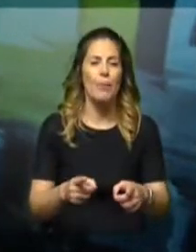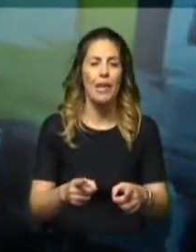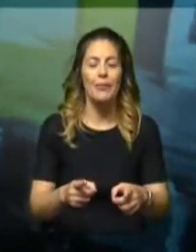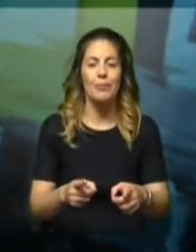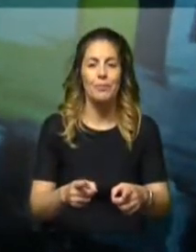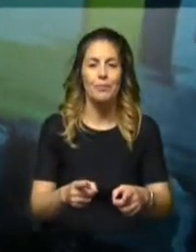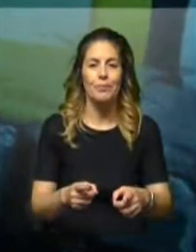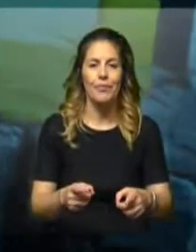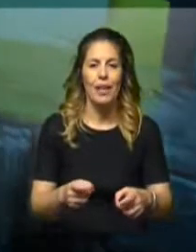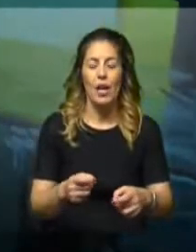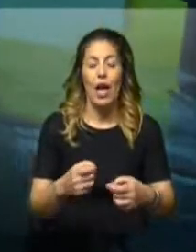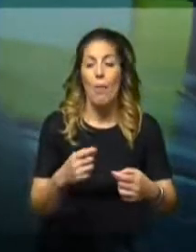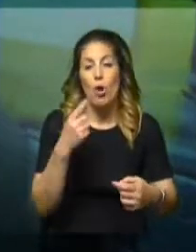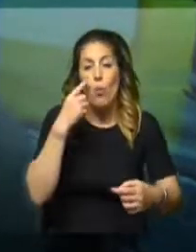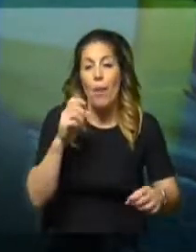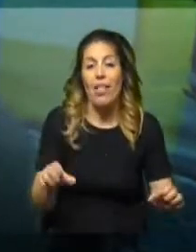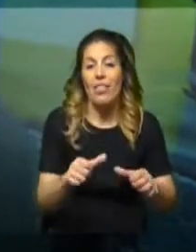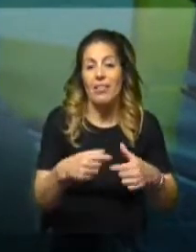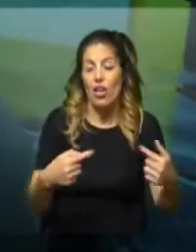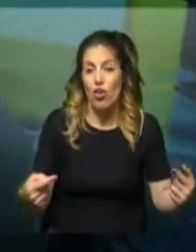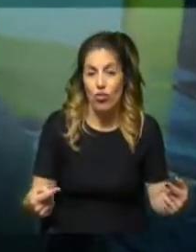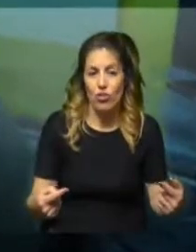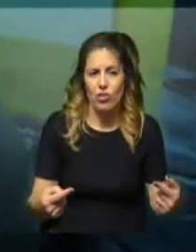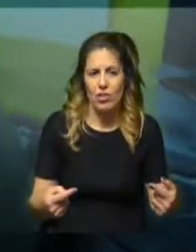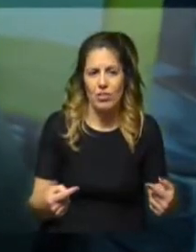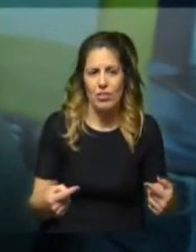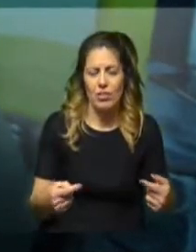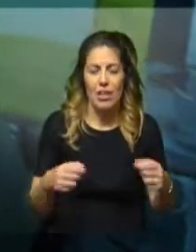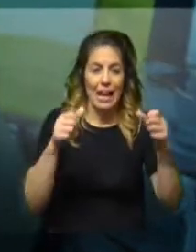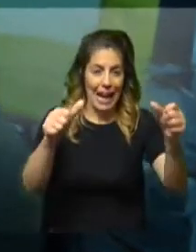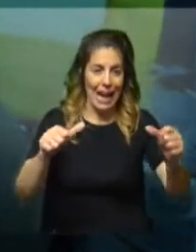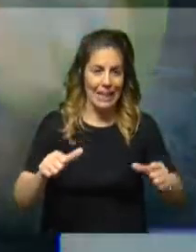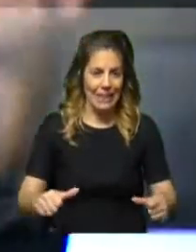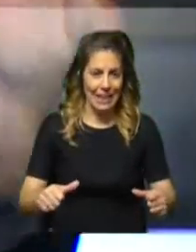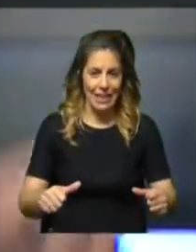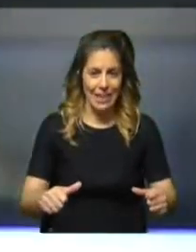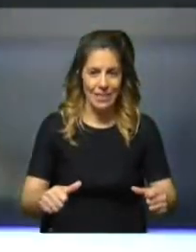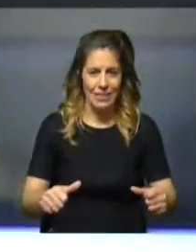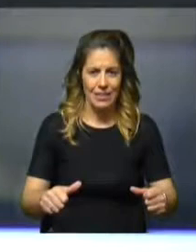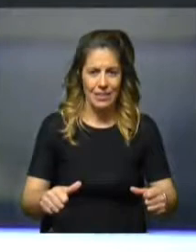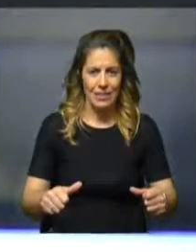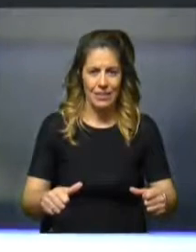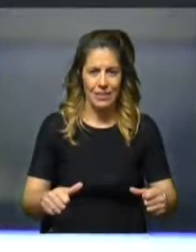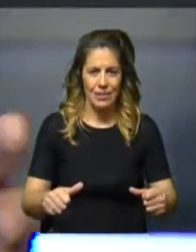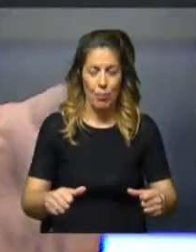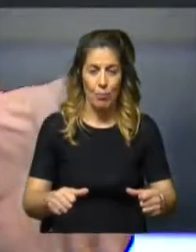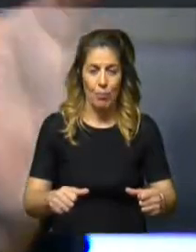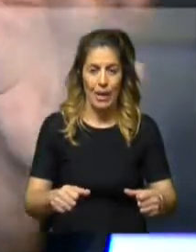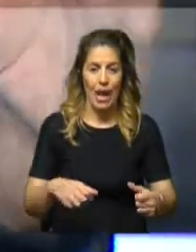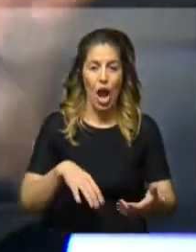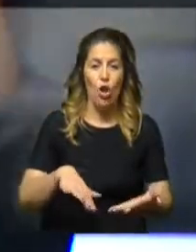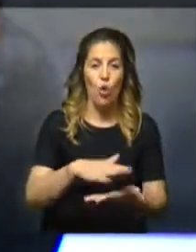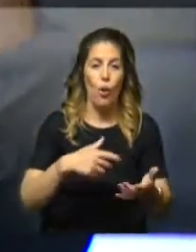este hacer cosas creo que ese carteles en espuma plas para las este para las pizzerías en